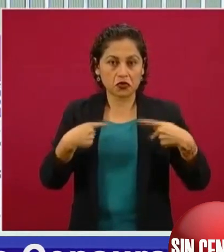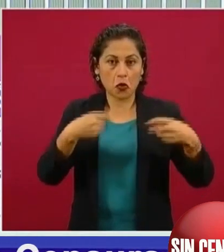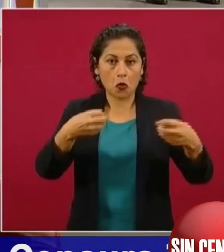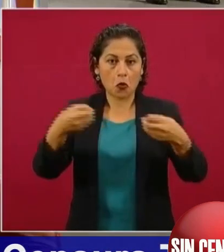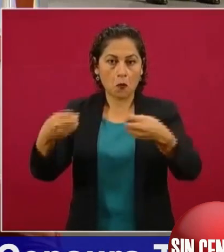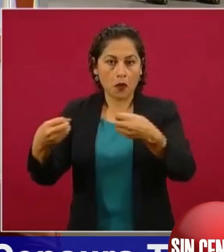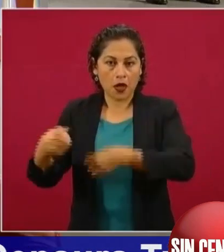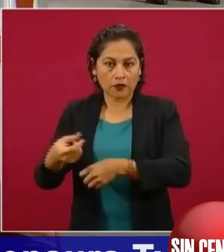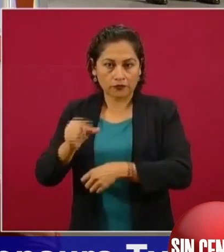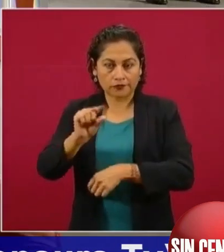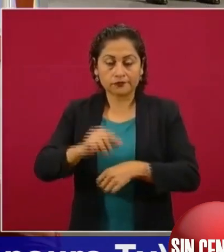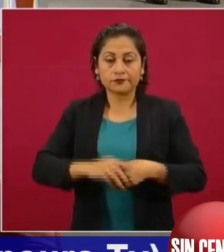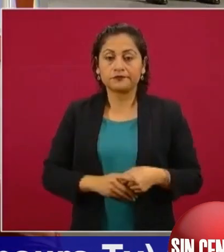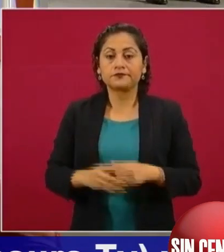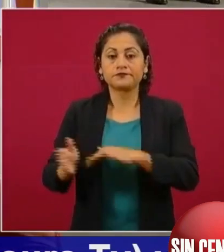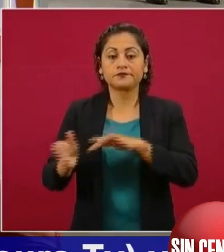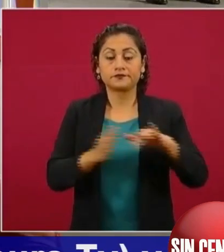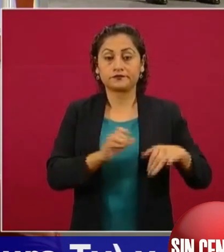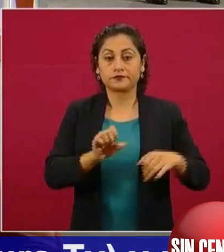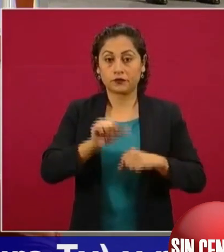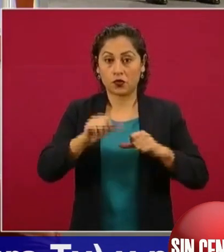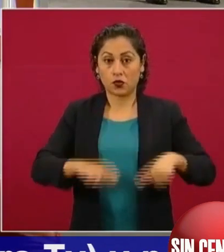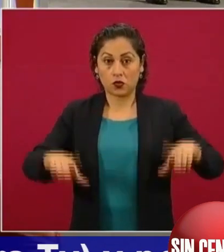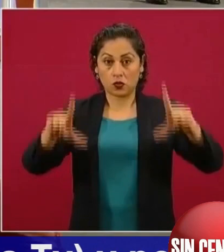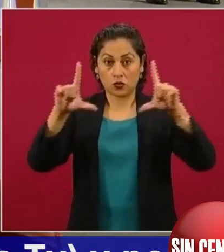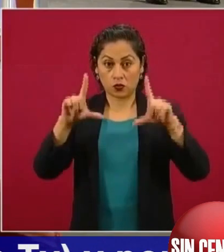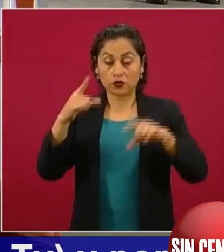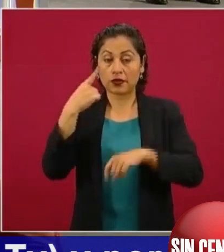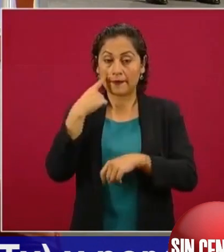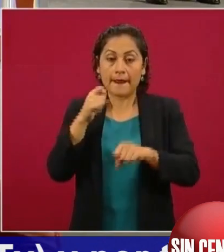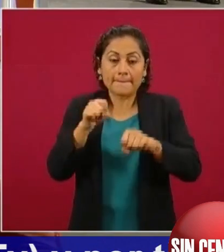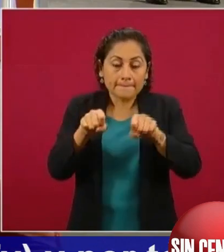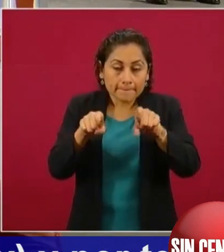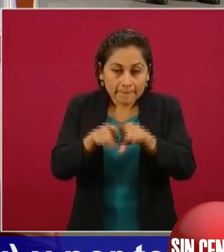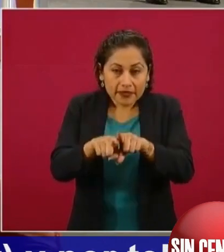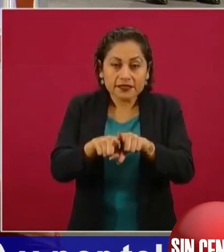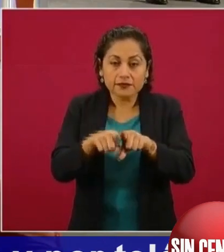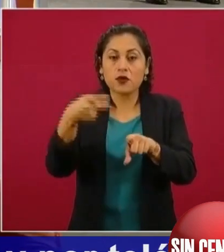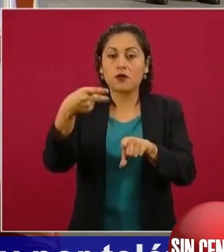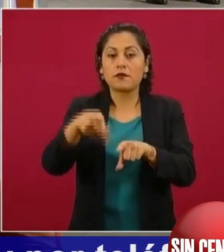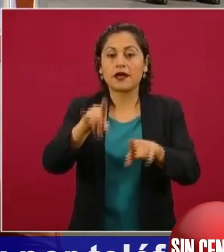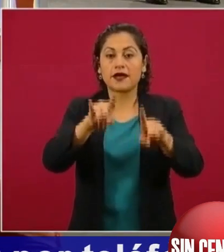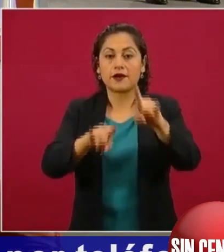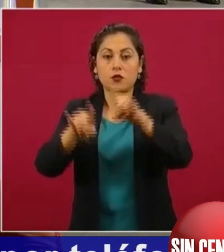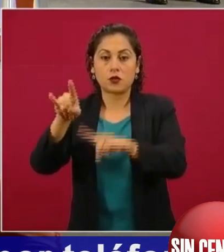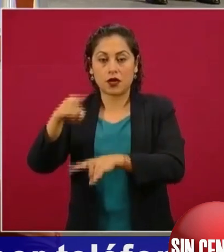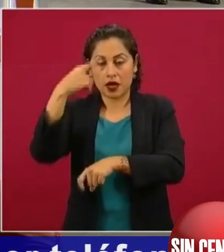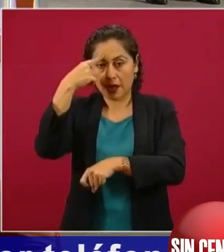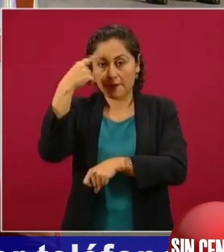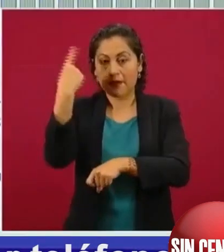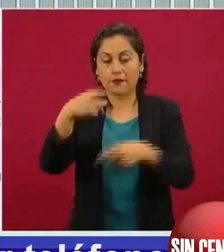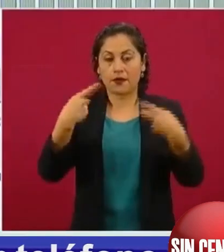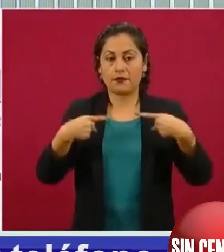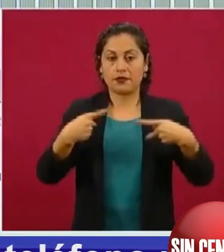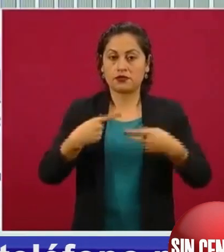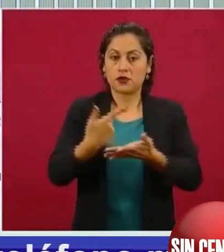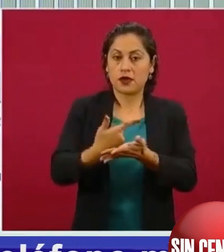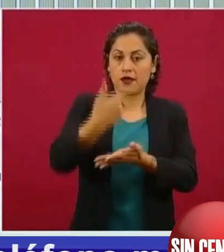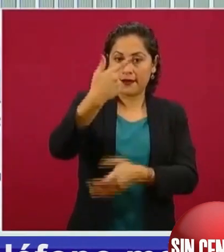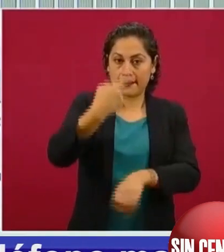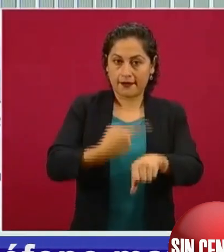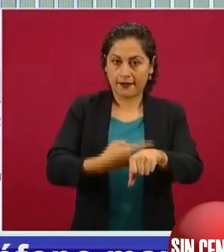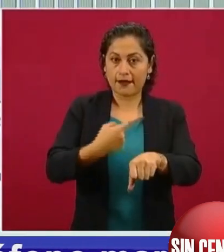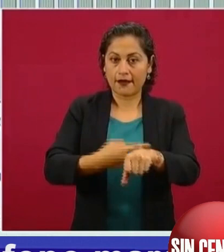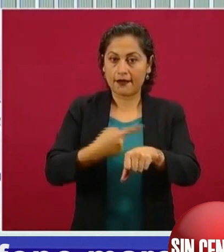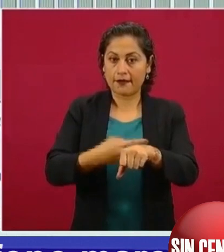la siguiente y última del informe breve, misma idea, pero para aquellas camas destinadas a personas críticamente enfermas. Le llamamos camas